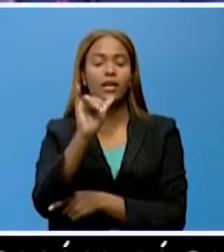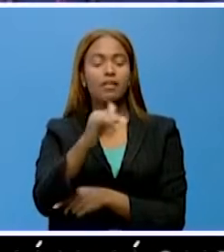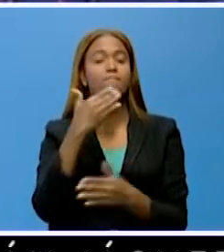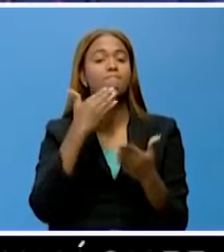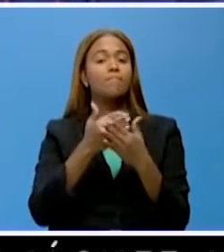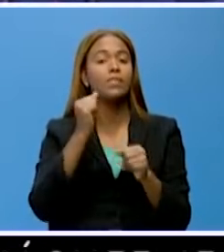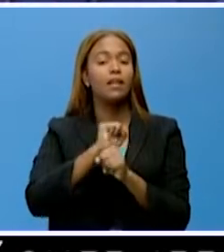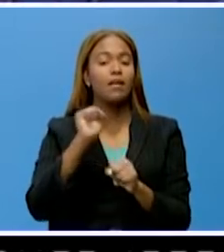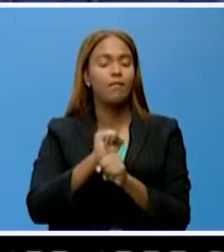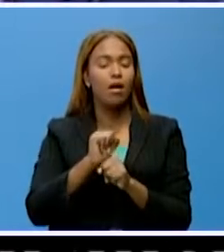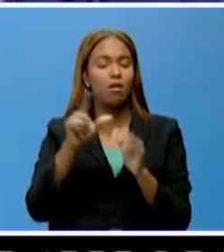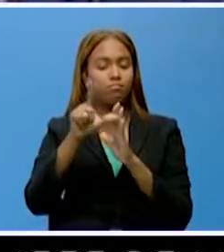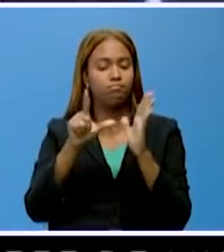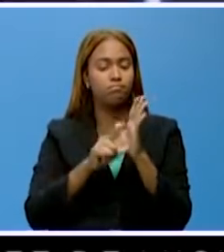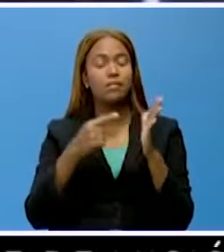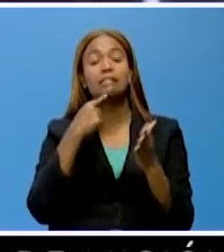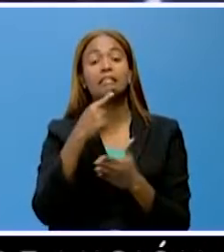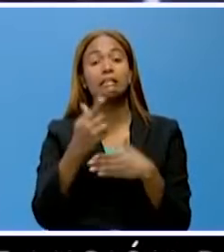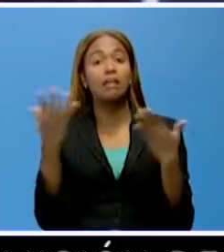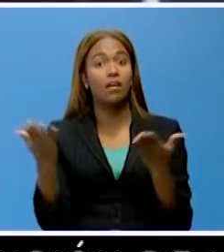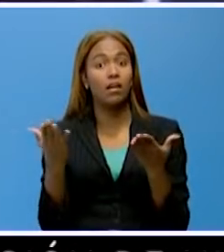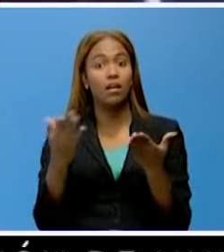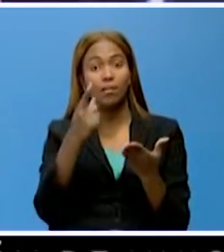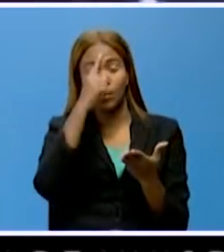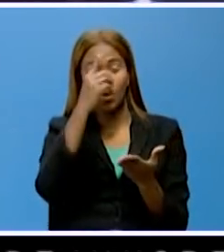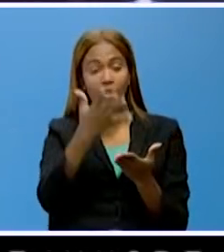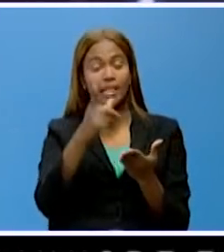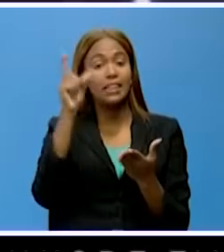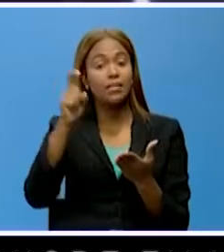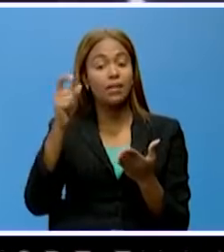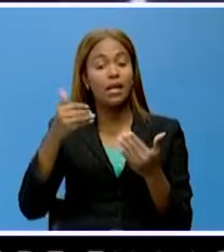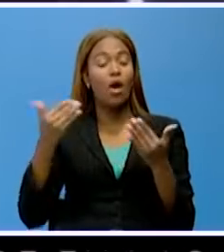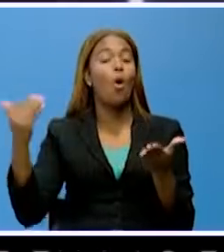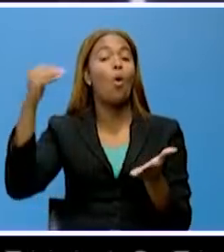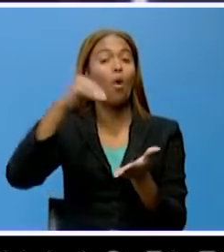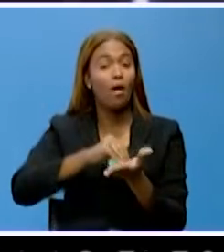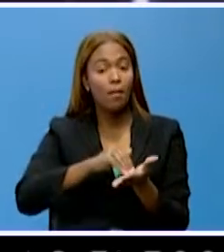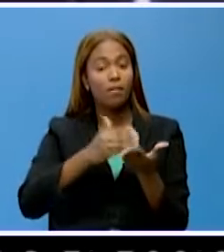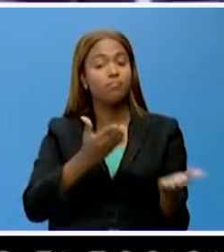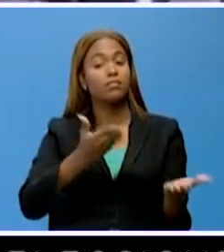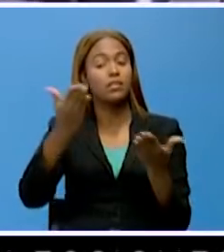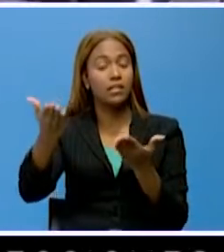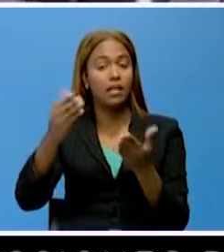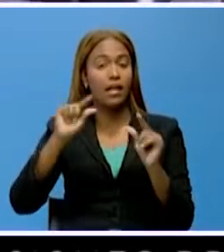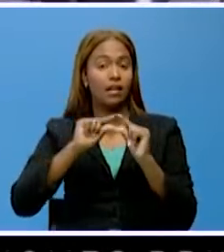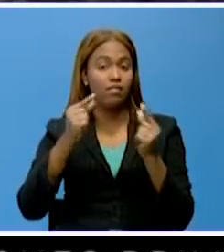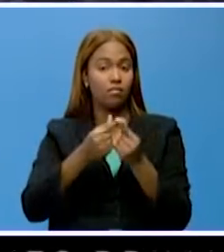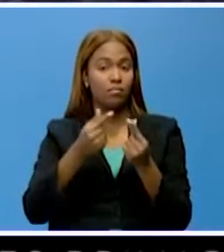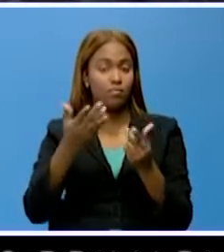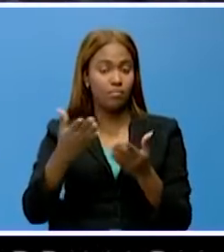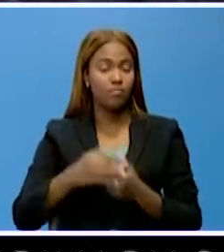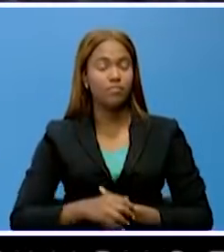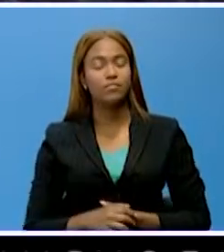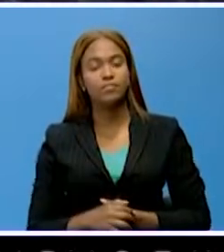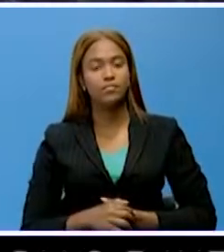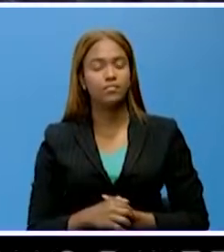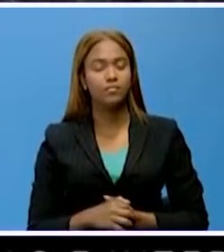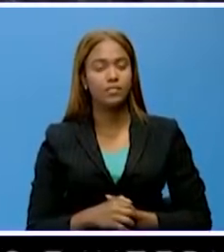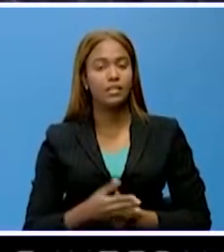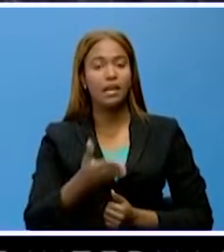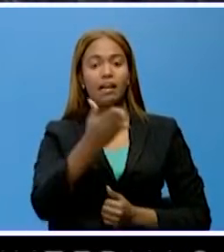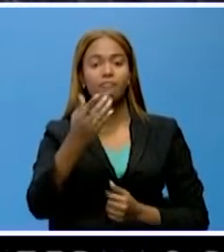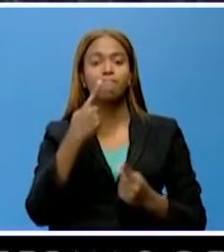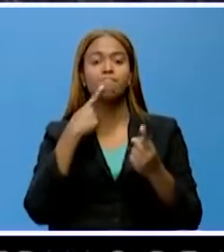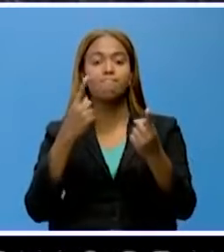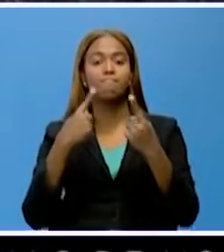iniciativa legislativa presumió, pues, por lo que tiene que ser de nuevo introducida. Escuchemos. Ellos no le dieron